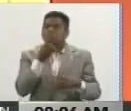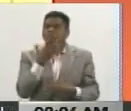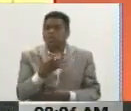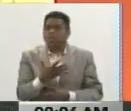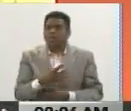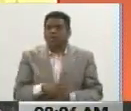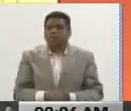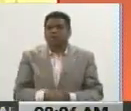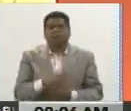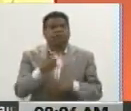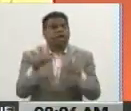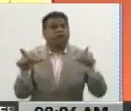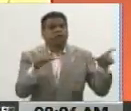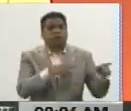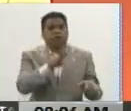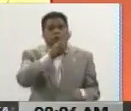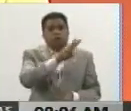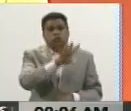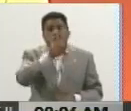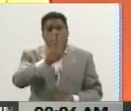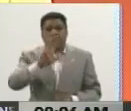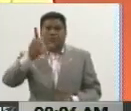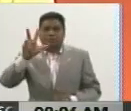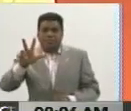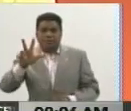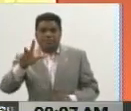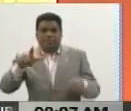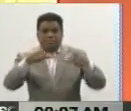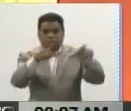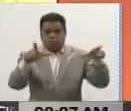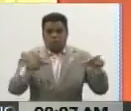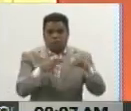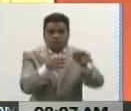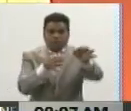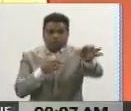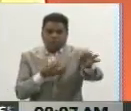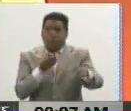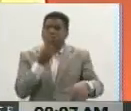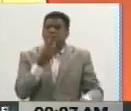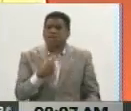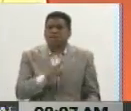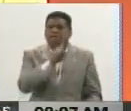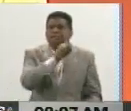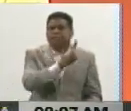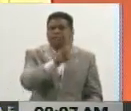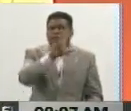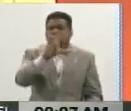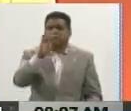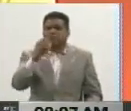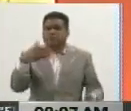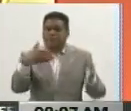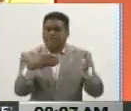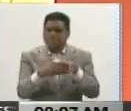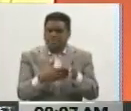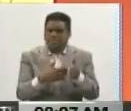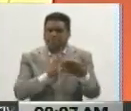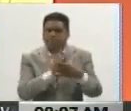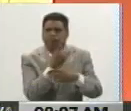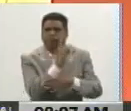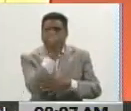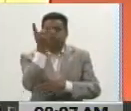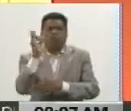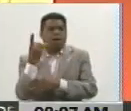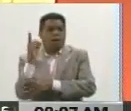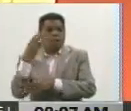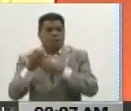más de 243 hectáreas avanzadas, que eso representa más de 130.000 árboles que se han sembrado